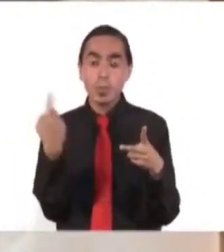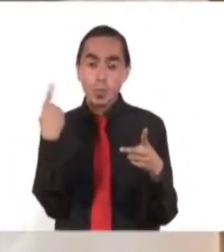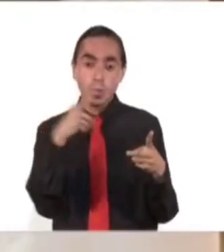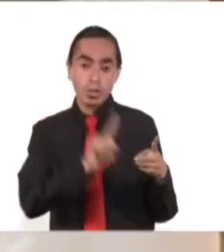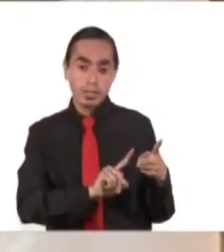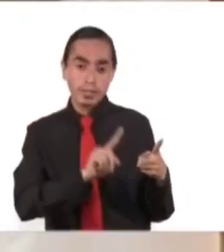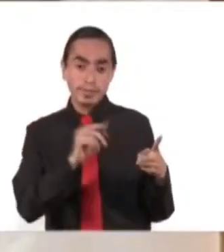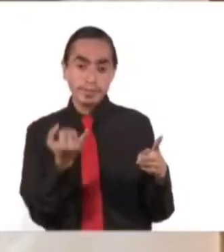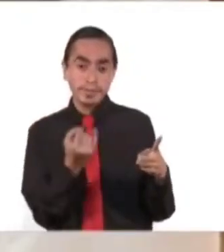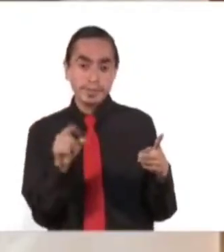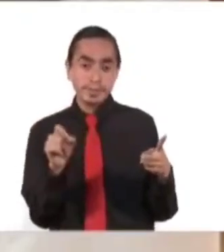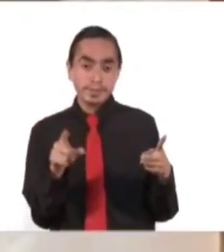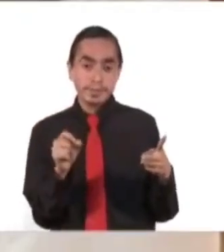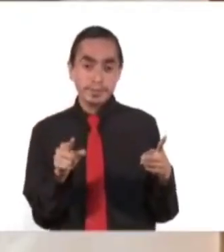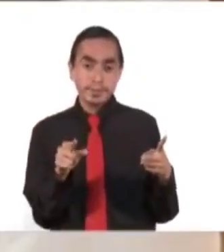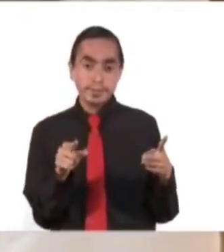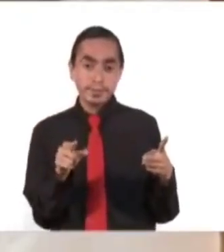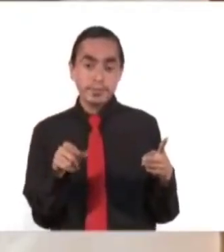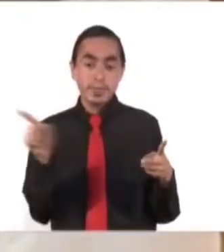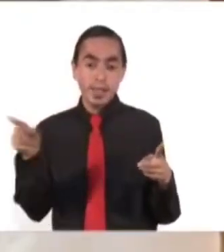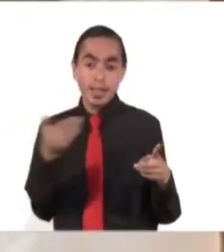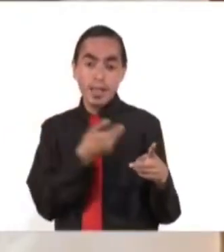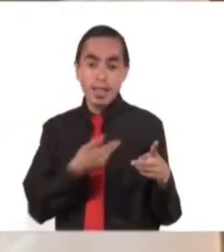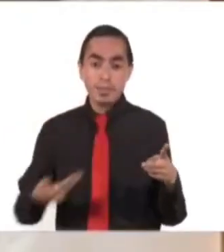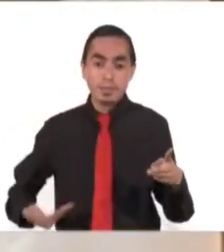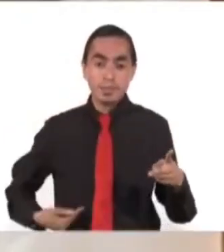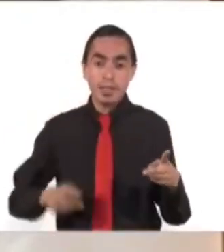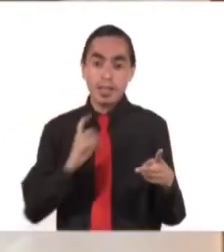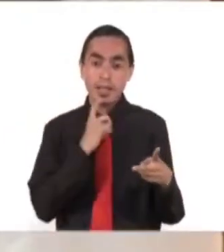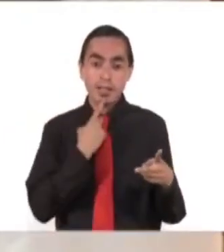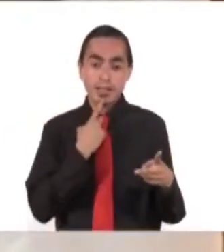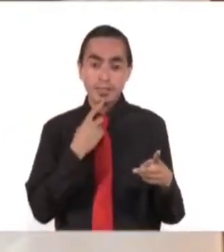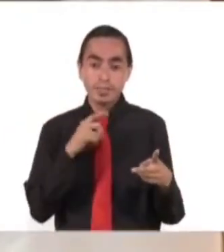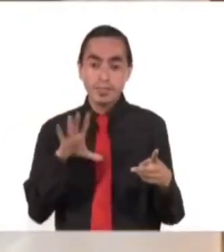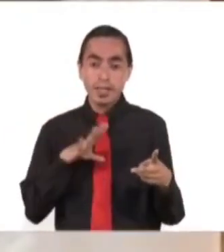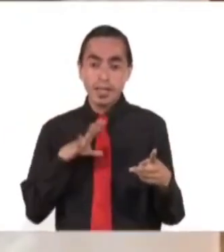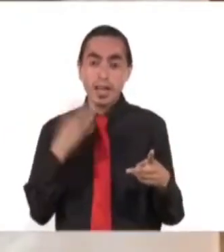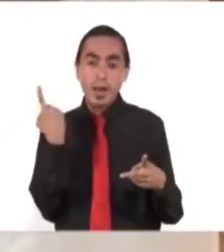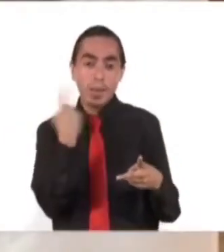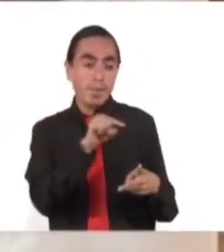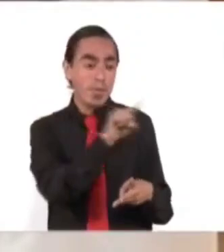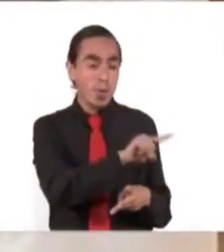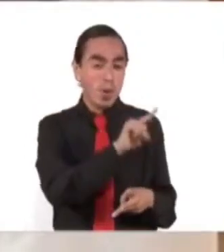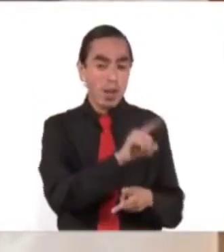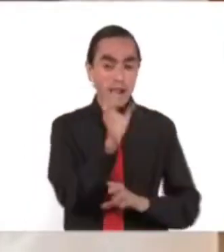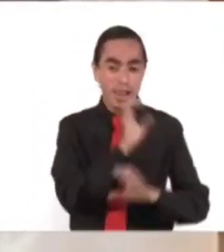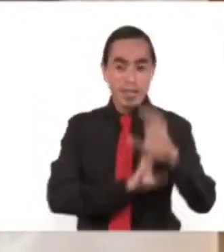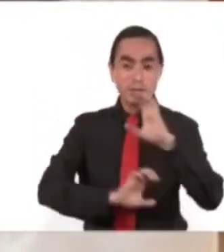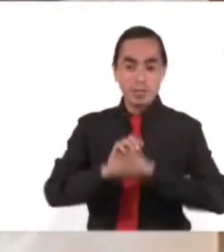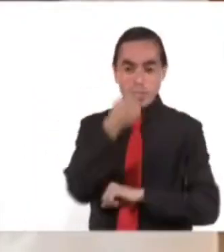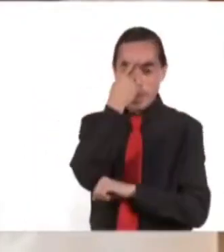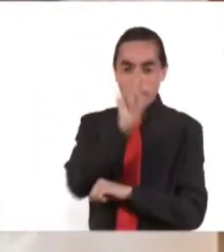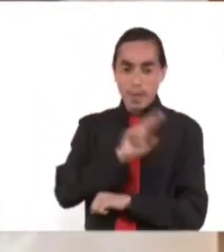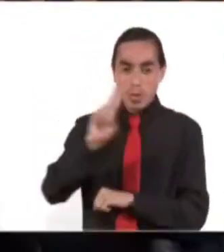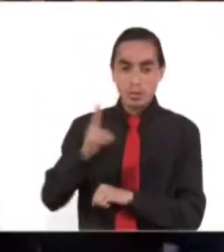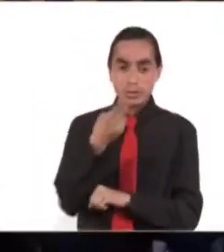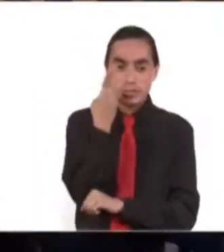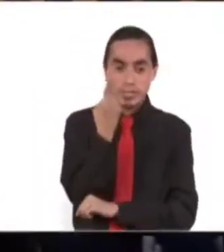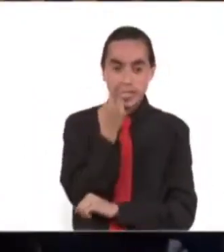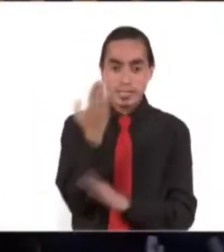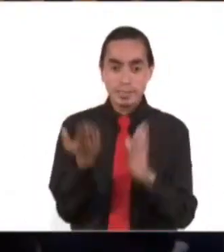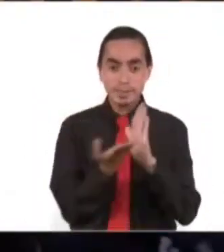indicación, también puedo decirlo así, del señor presidente de la República a la doctora Claudia Sheinbaum.